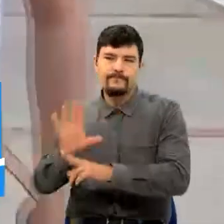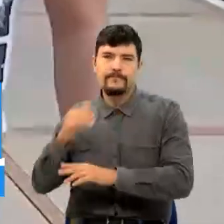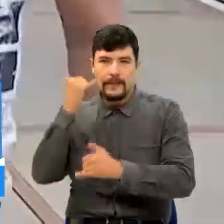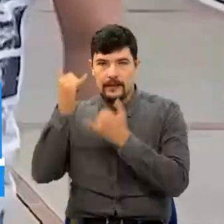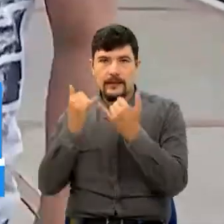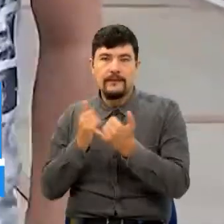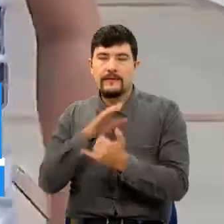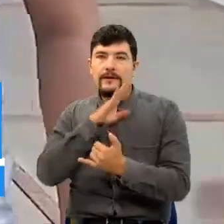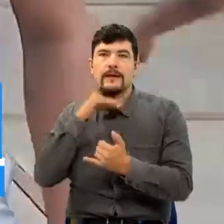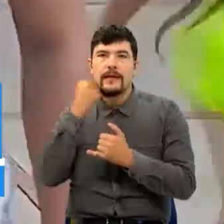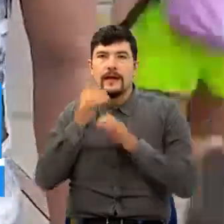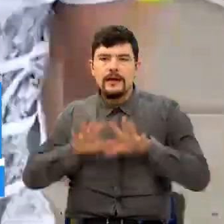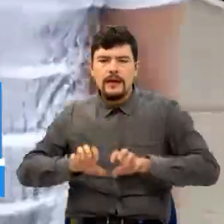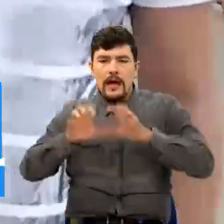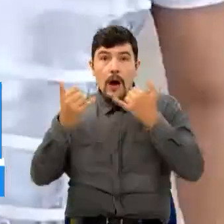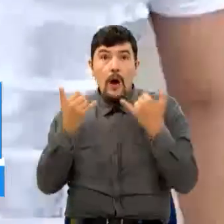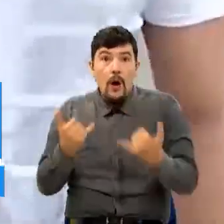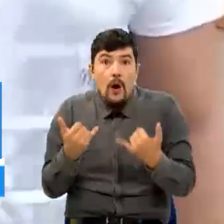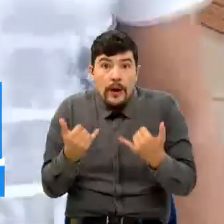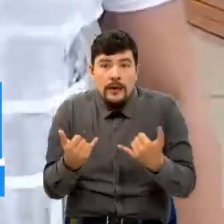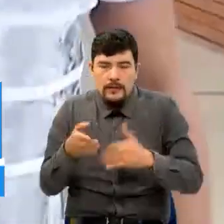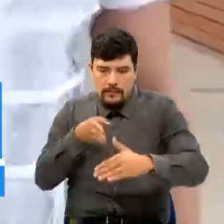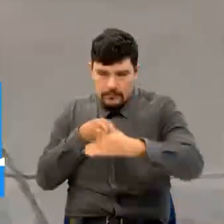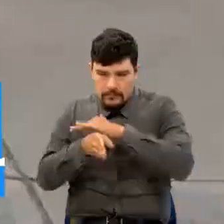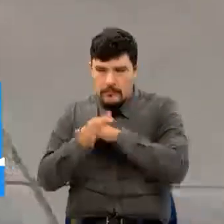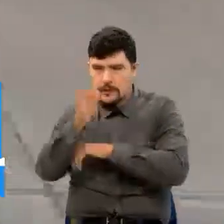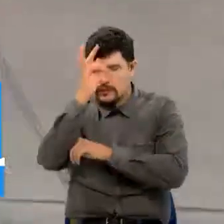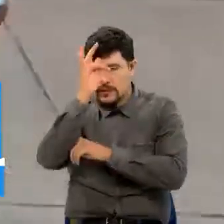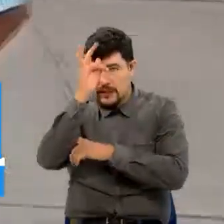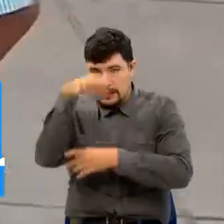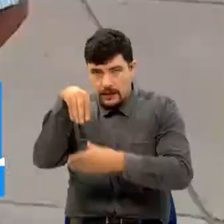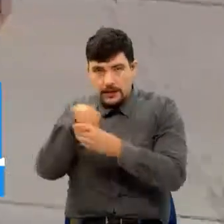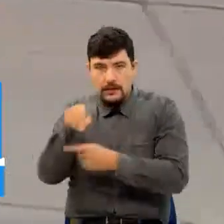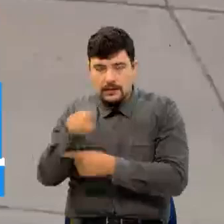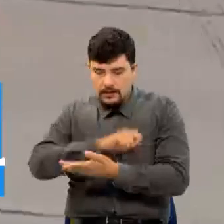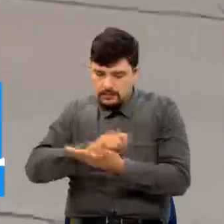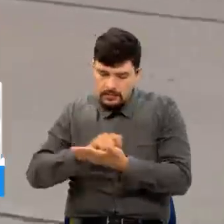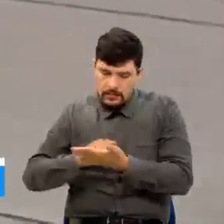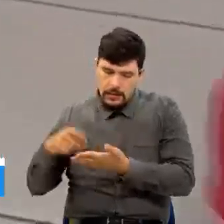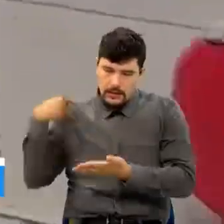encuentra internado en una clínica de la ciudad escribiendo una historia más, la de